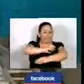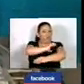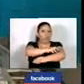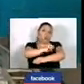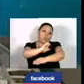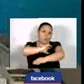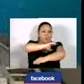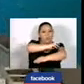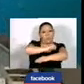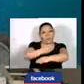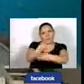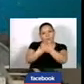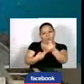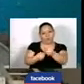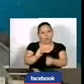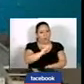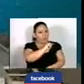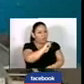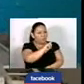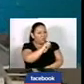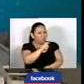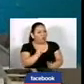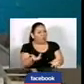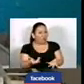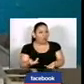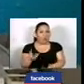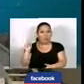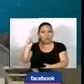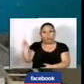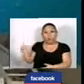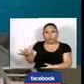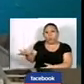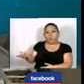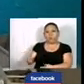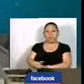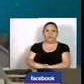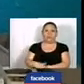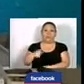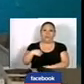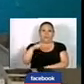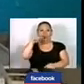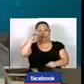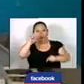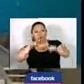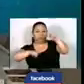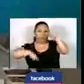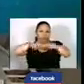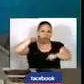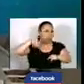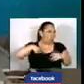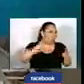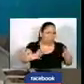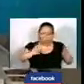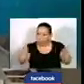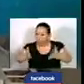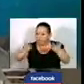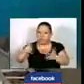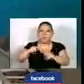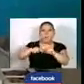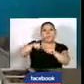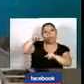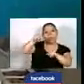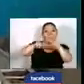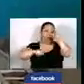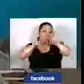¿Verduras? Sí. ¿Y cómo le ha afectado la situación de los creces de la verdura? Ah, porque suben y bajan. Hay tiempos que ni siquiera se hallan, ¿verdad? Y sube,